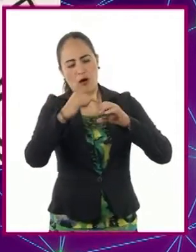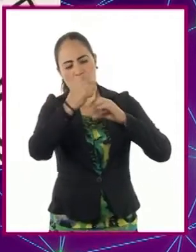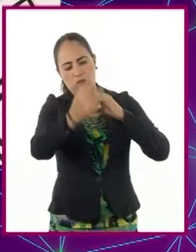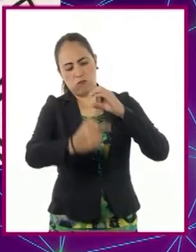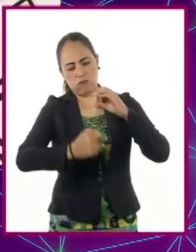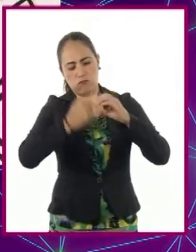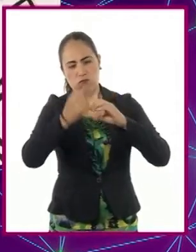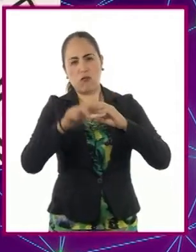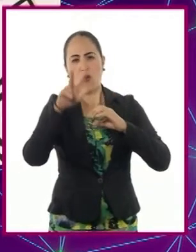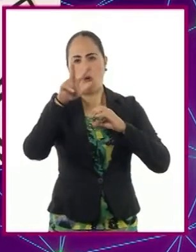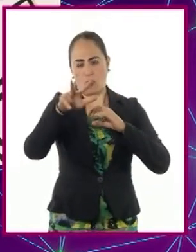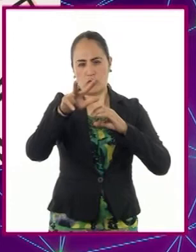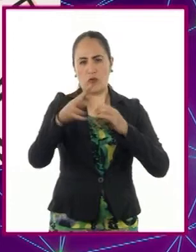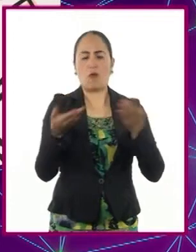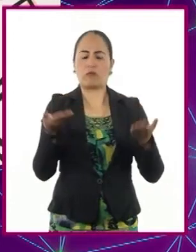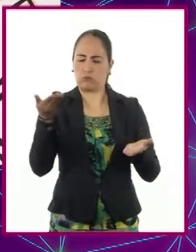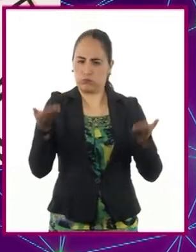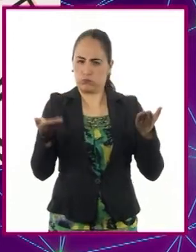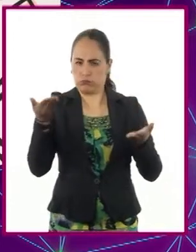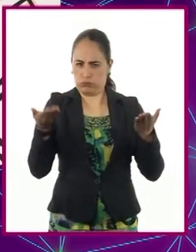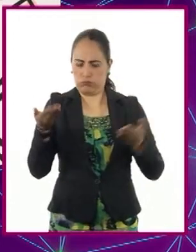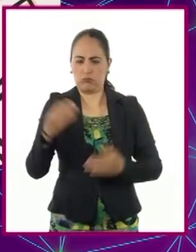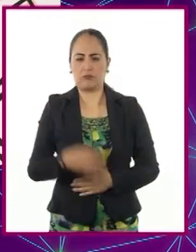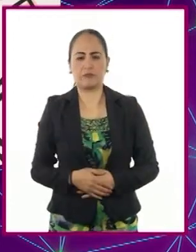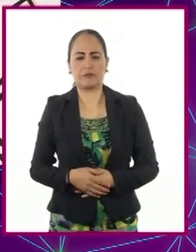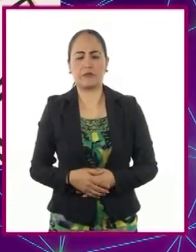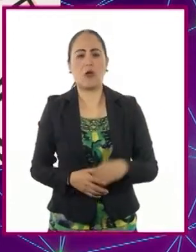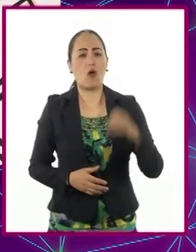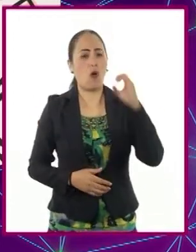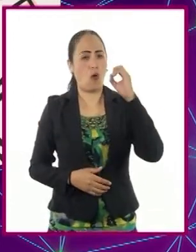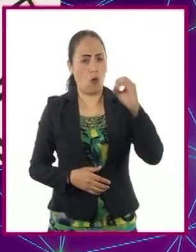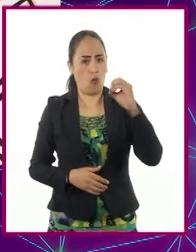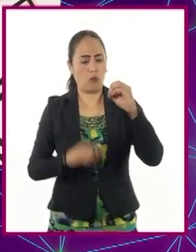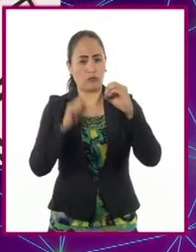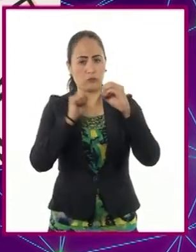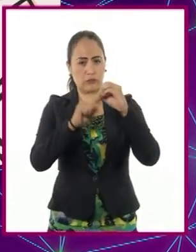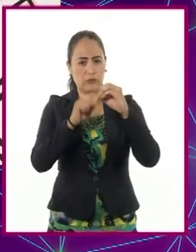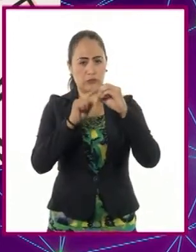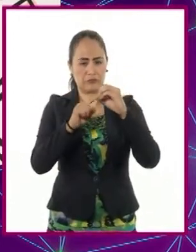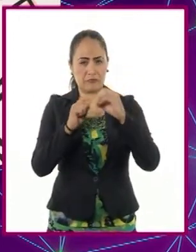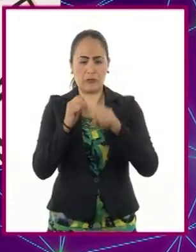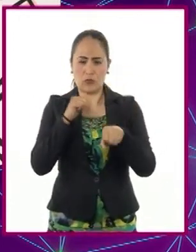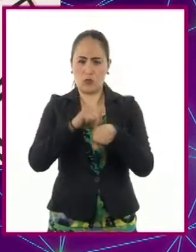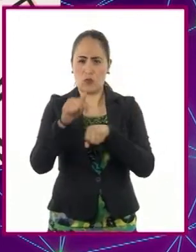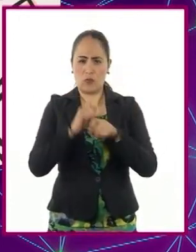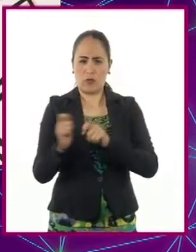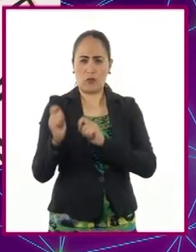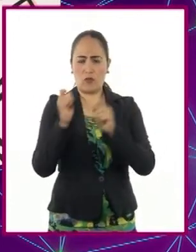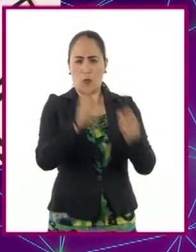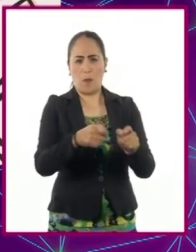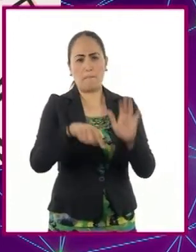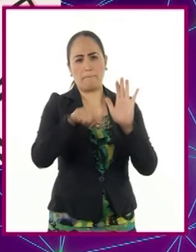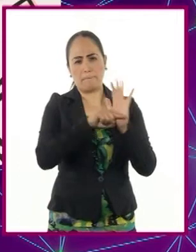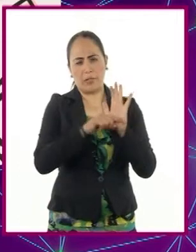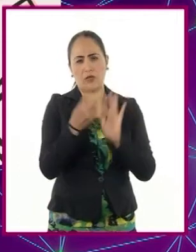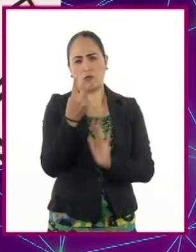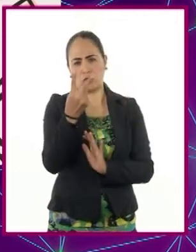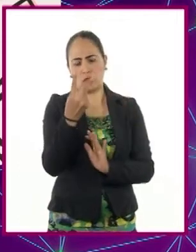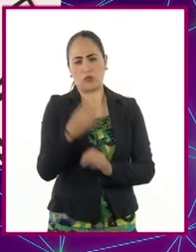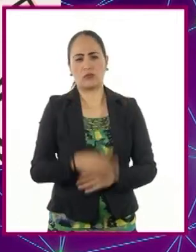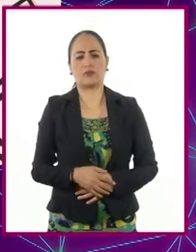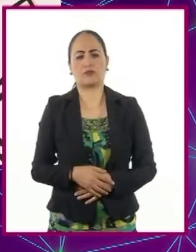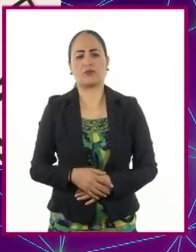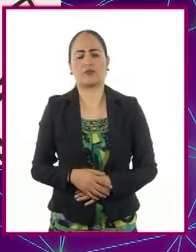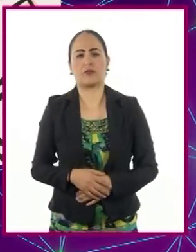puede ser un átomo estable. Al oxígeno generalmente se le asigna un número de oxidación de -2. En la parte